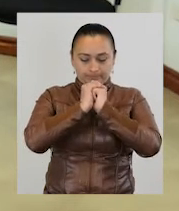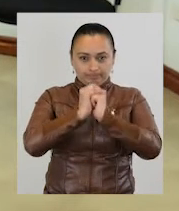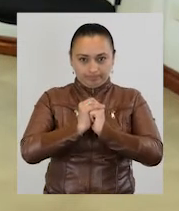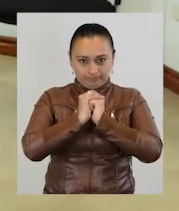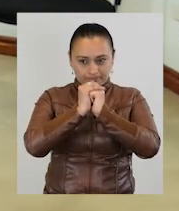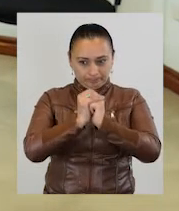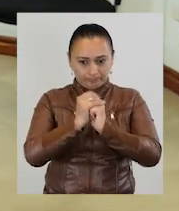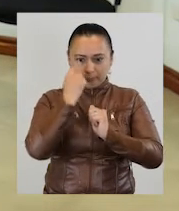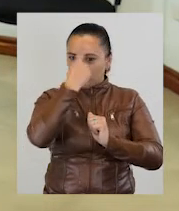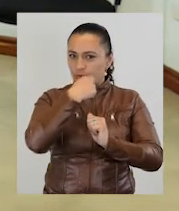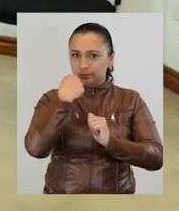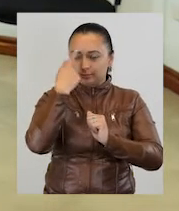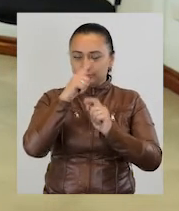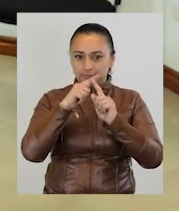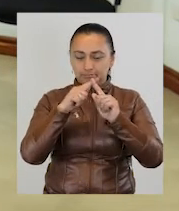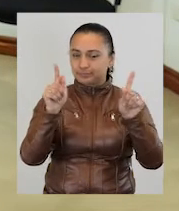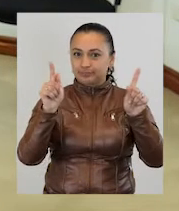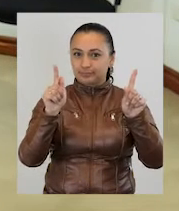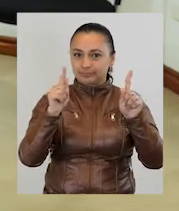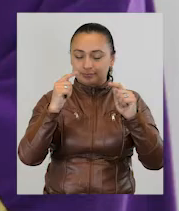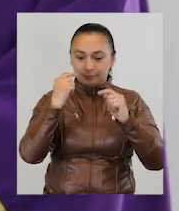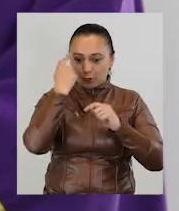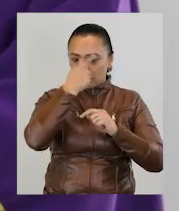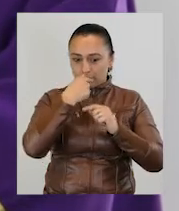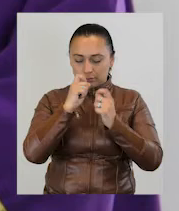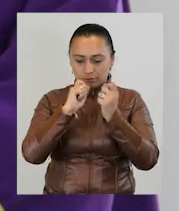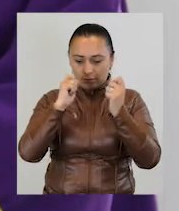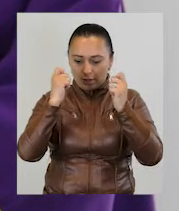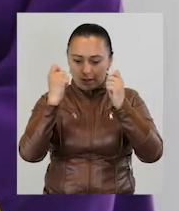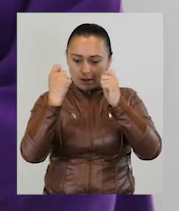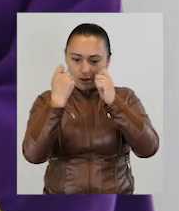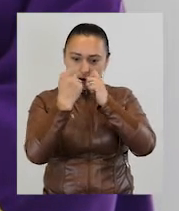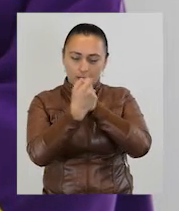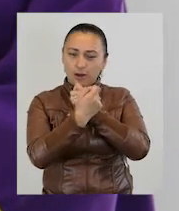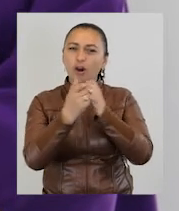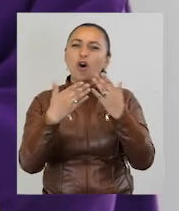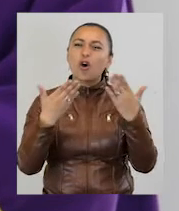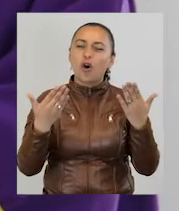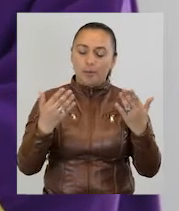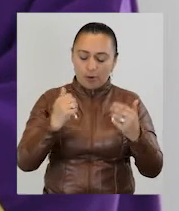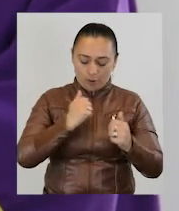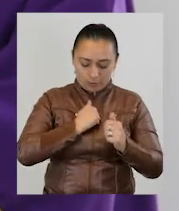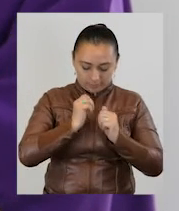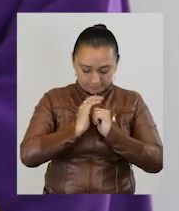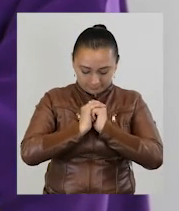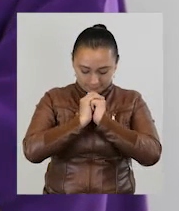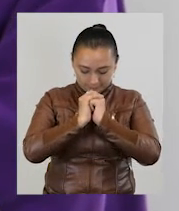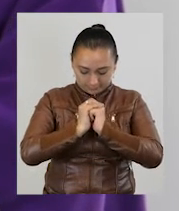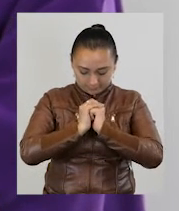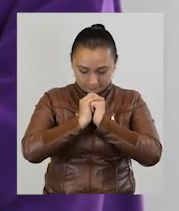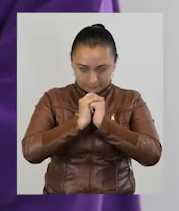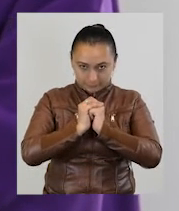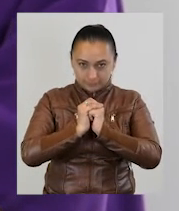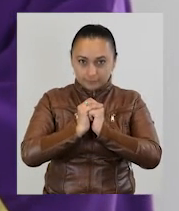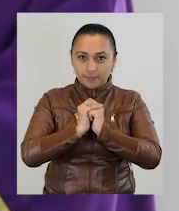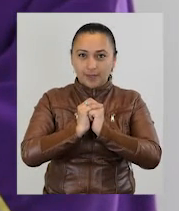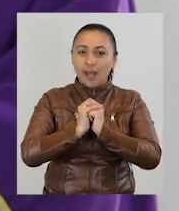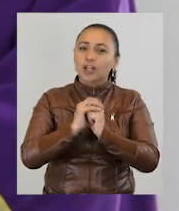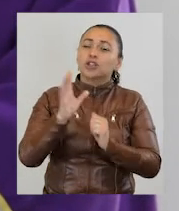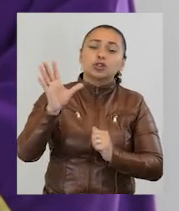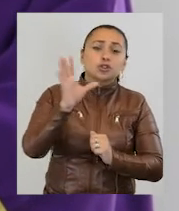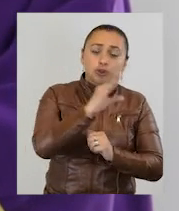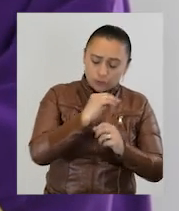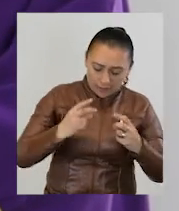Mientras oraba, su rostro cambió de aspecto. La transfiguración sucede mientras está en